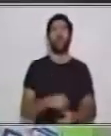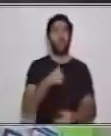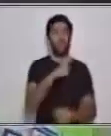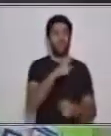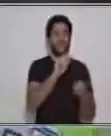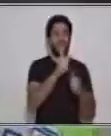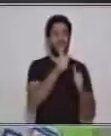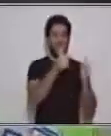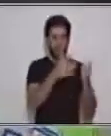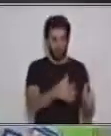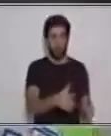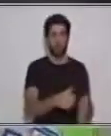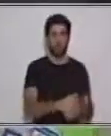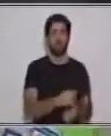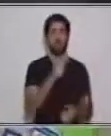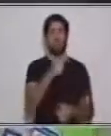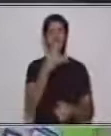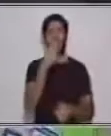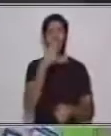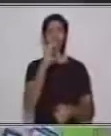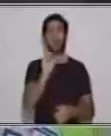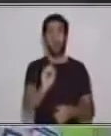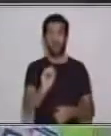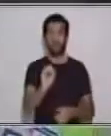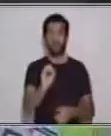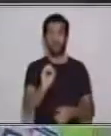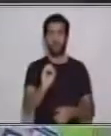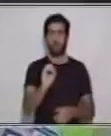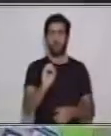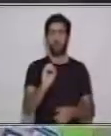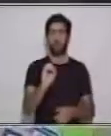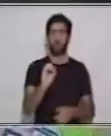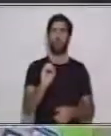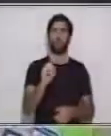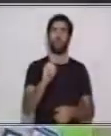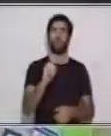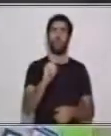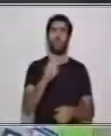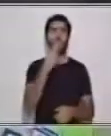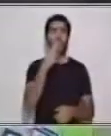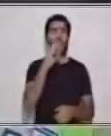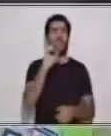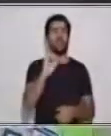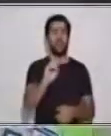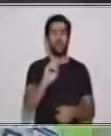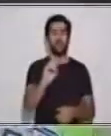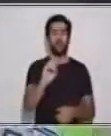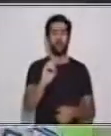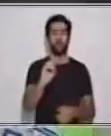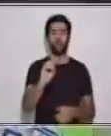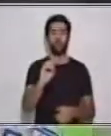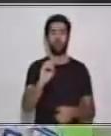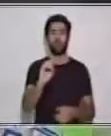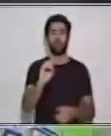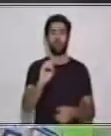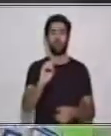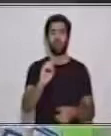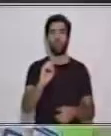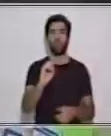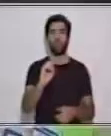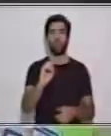hermanos, la voy a escribir por acá, esta la escribes en tu cuaderno, cuántos hermanos